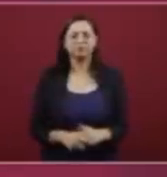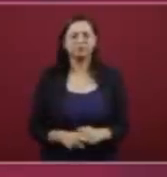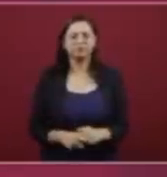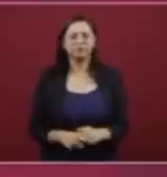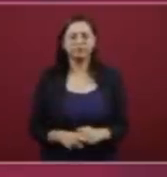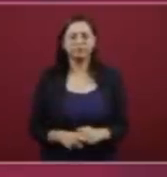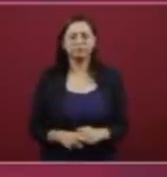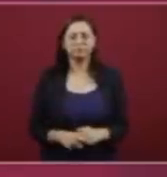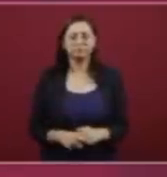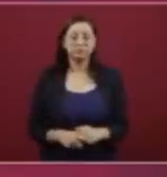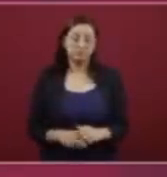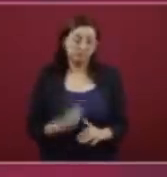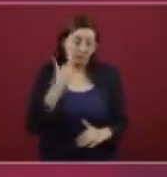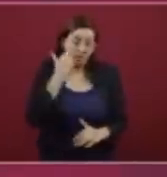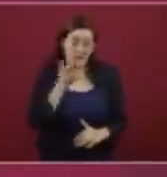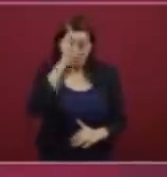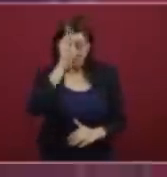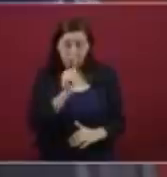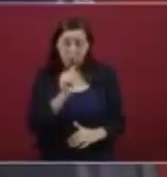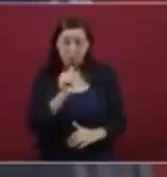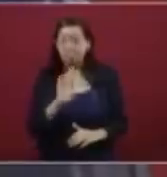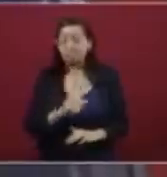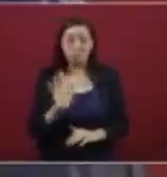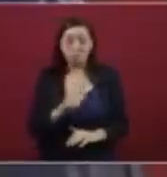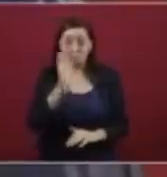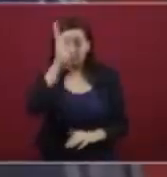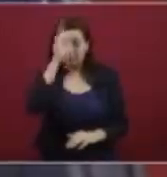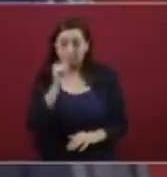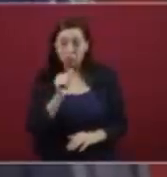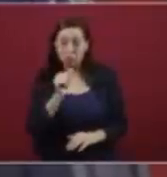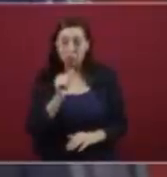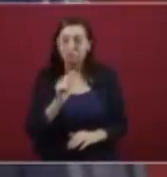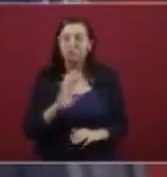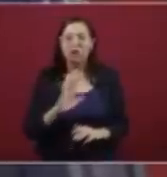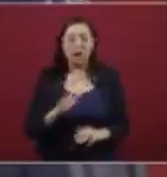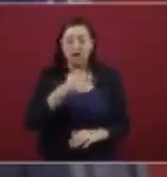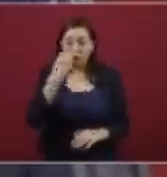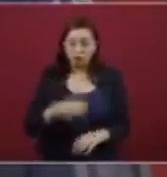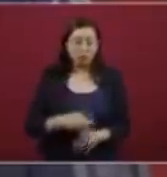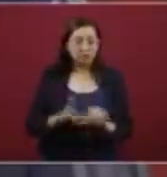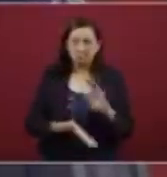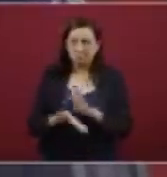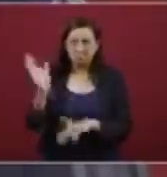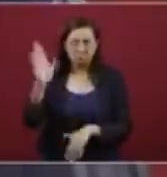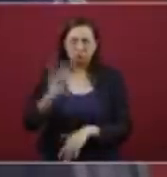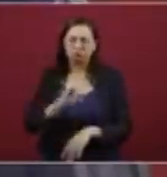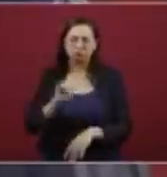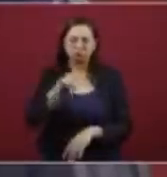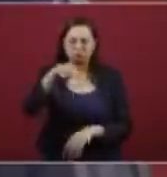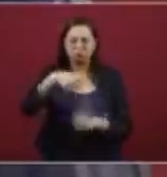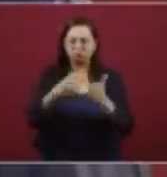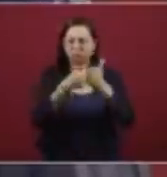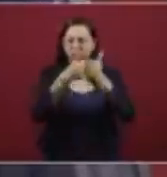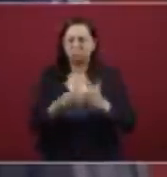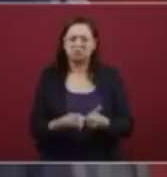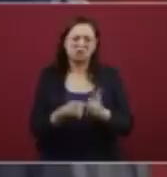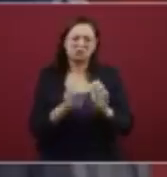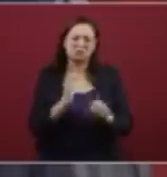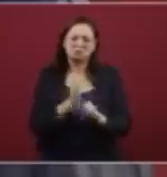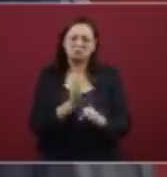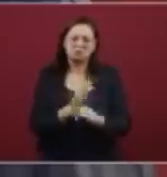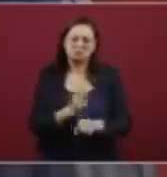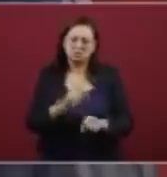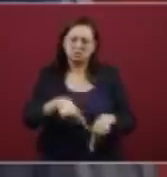y si están de acuerdo, si no, no van a tener problemas, se quedan donde están